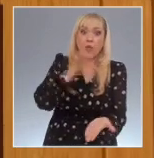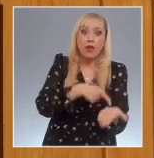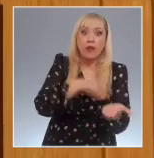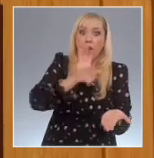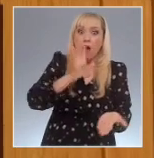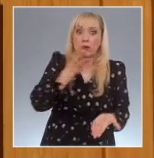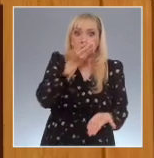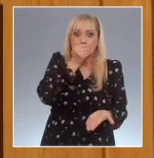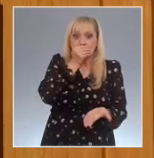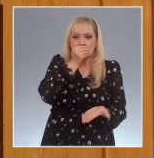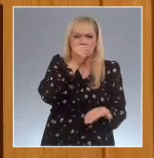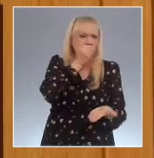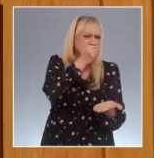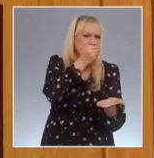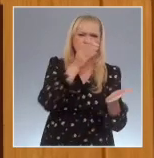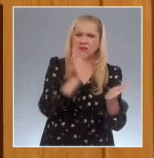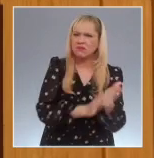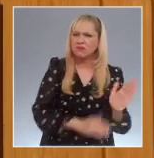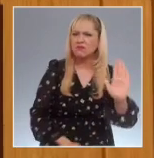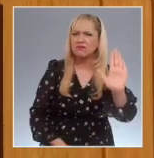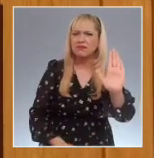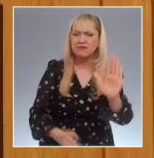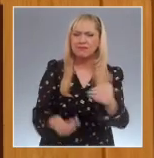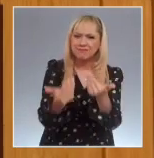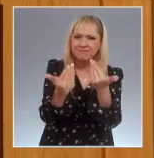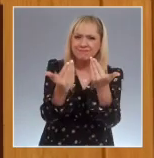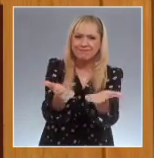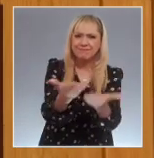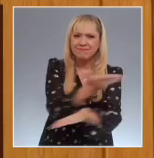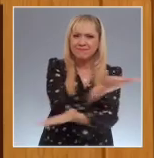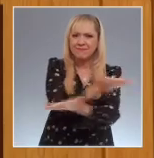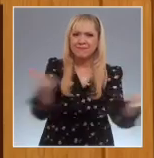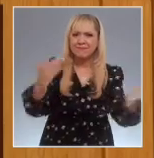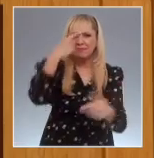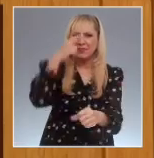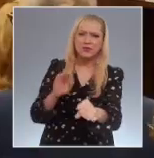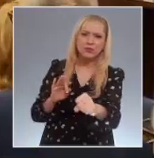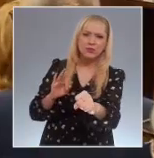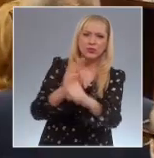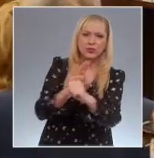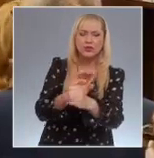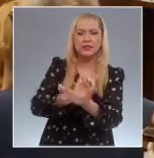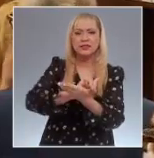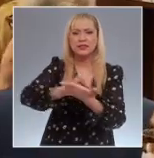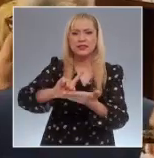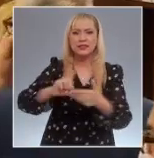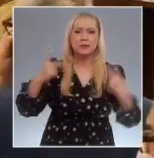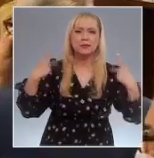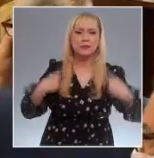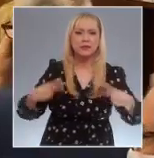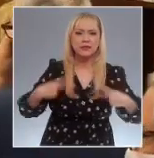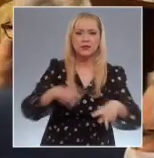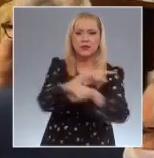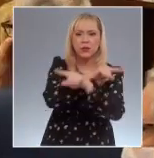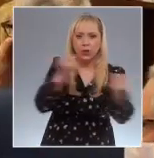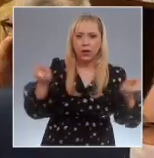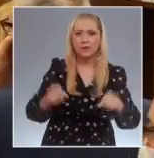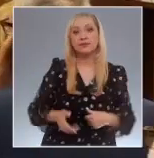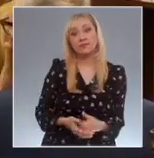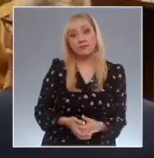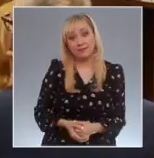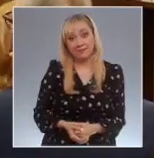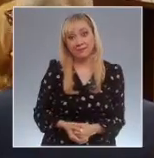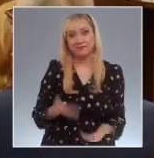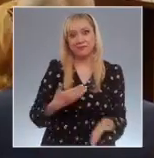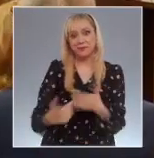de eficacia del Estado de Derecho y de protección de los derechos del individuo. De igual forma, destacó la importancia del acceso a